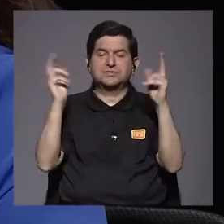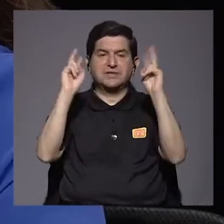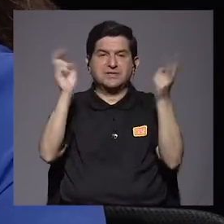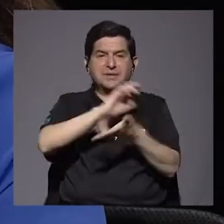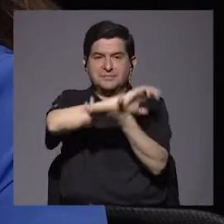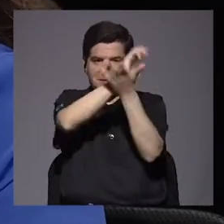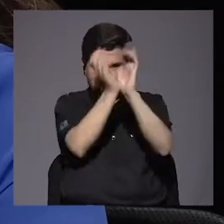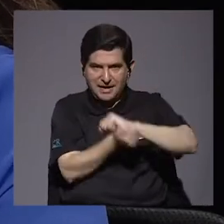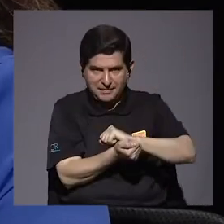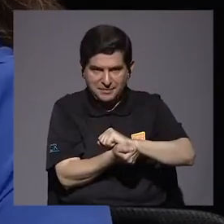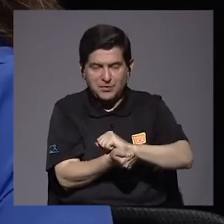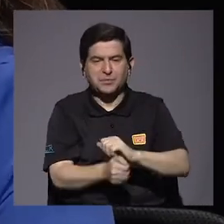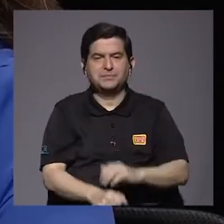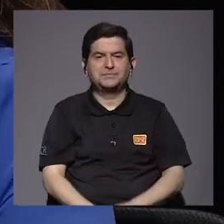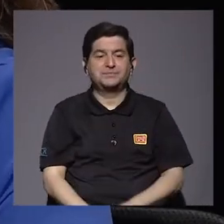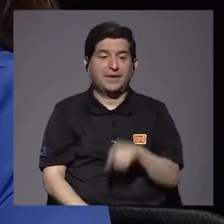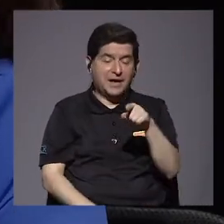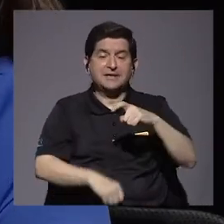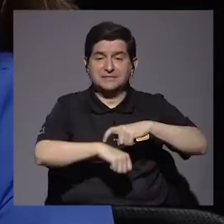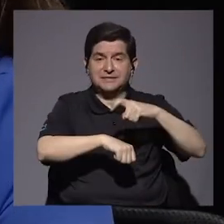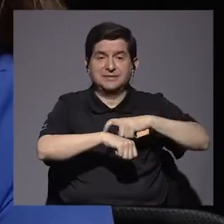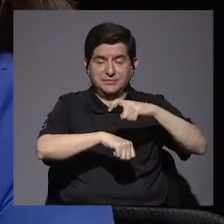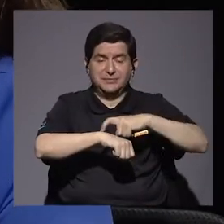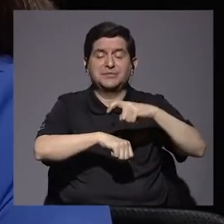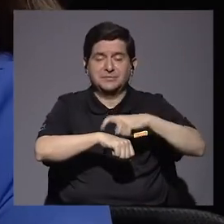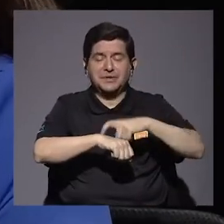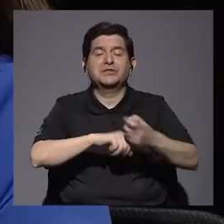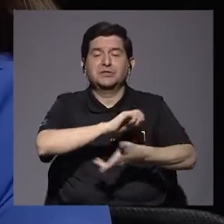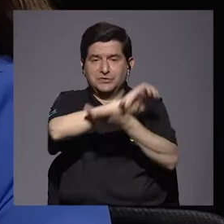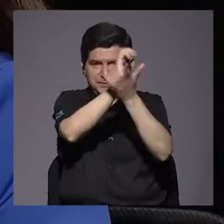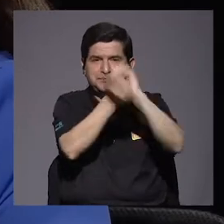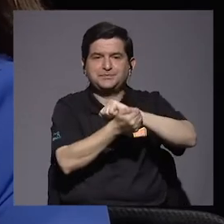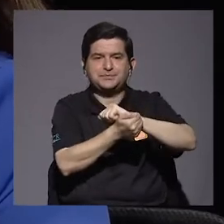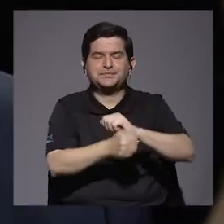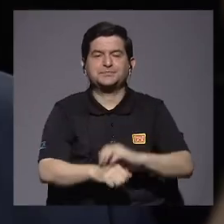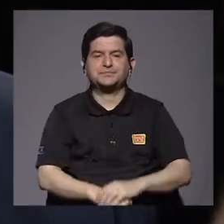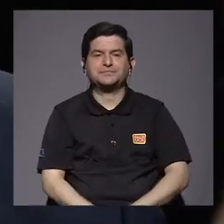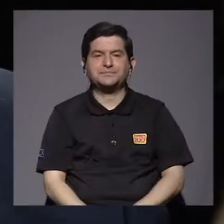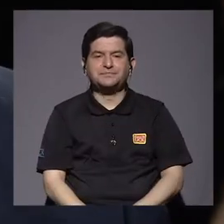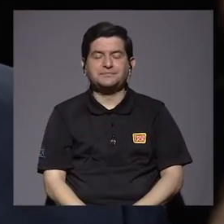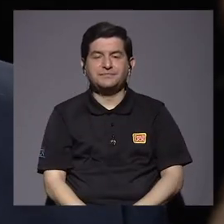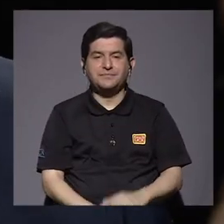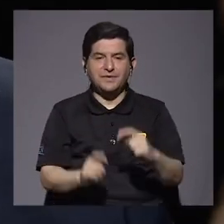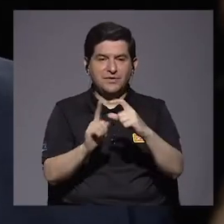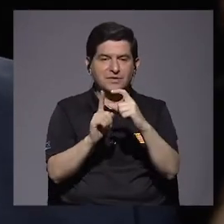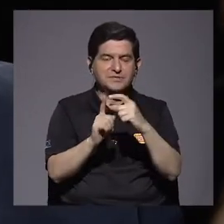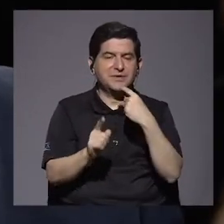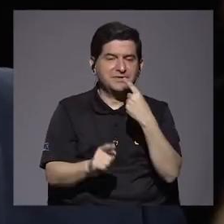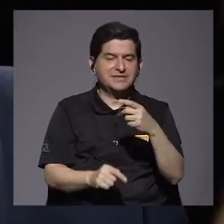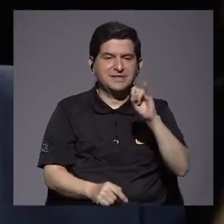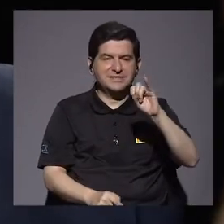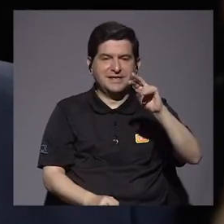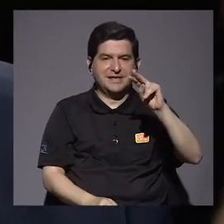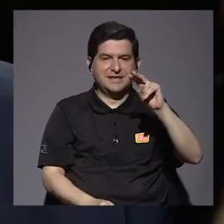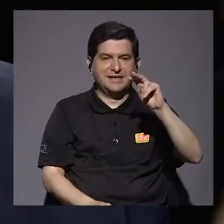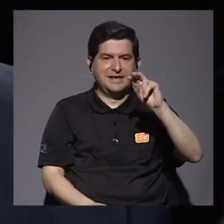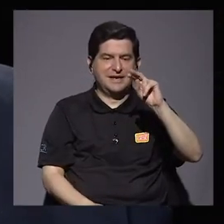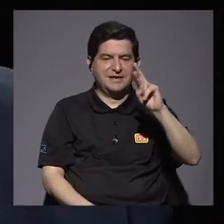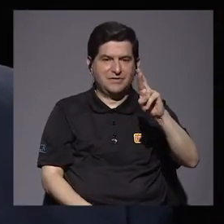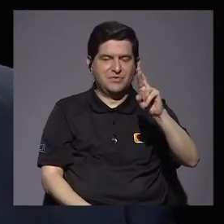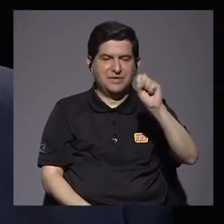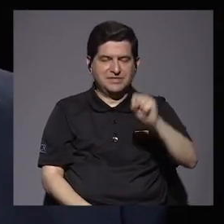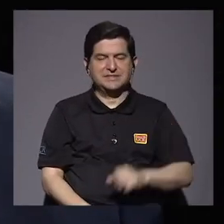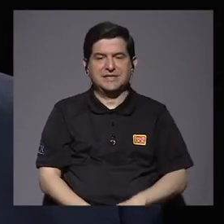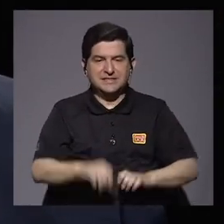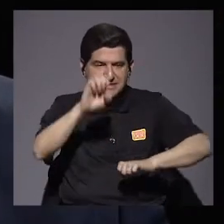al tema del cambio, ¿verdad? Y este es un momento definitivamente de cambio. Me quedo con las palabras de doña Inés. Este es un momento de cambio